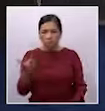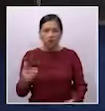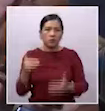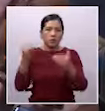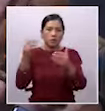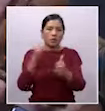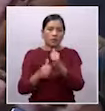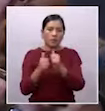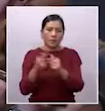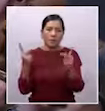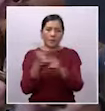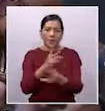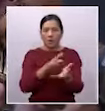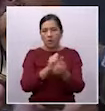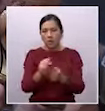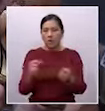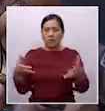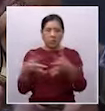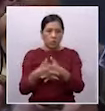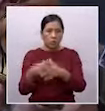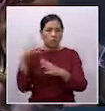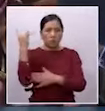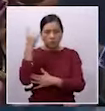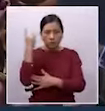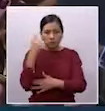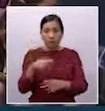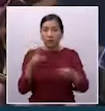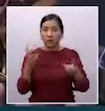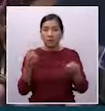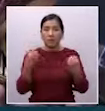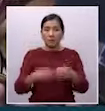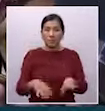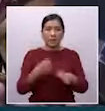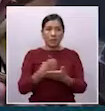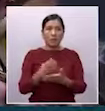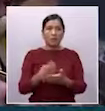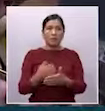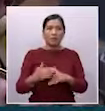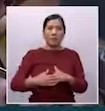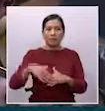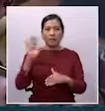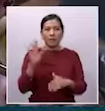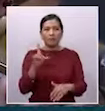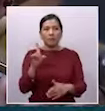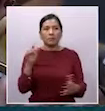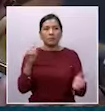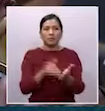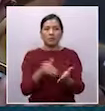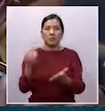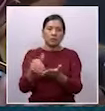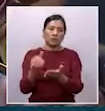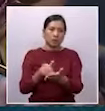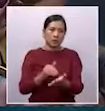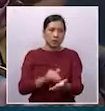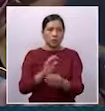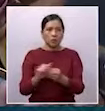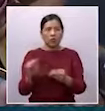en el país. Pero este bloqueo ha generado una pérdida económica en el país de aproximadamente 1.000 millones de dólares.